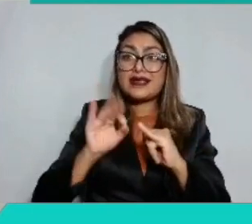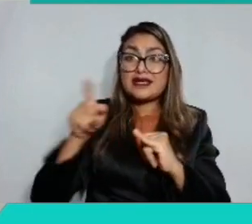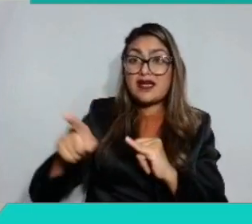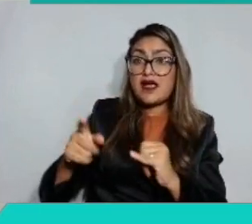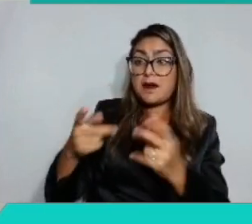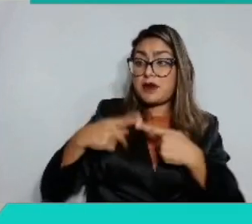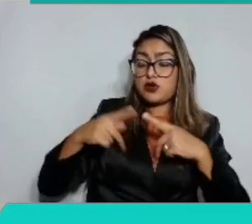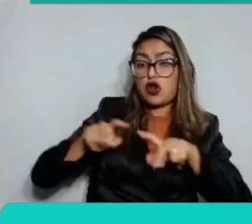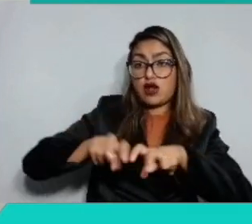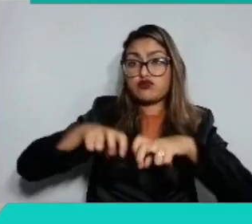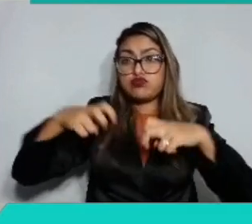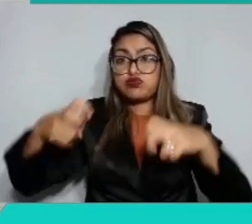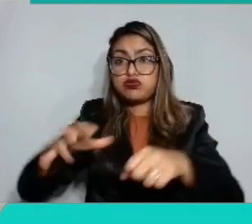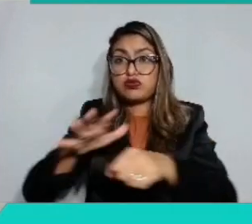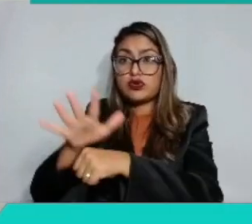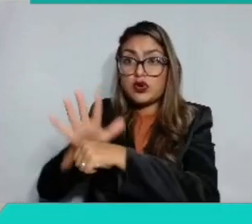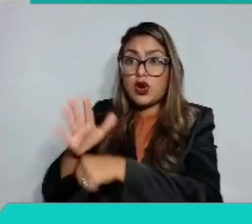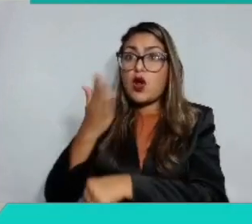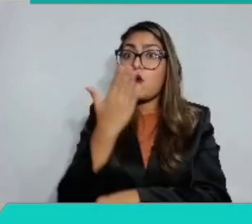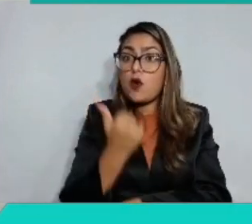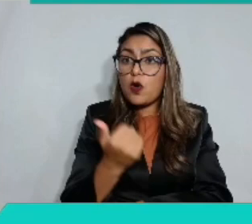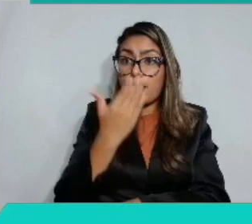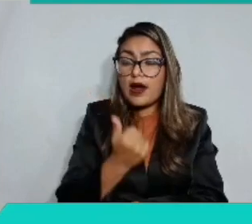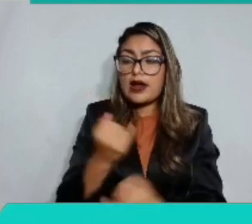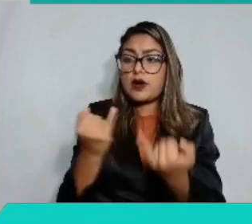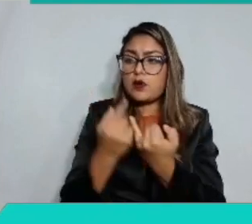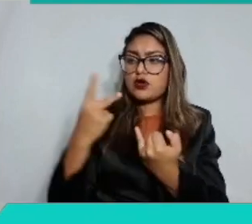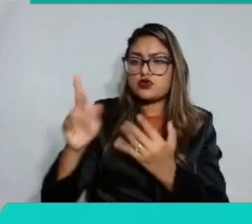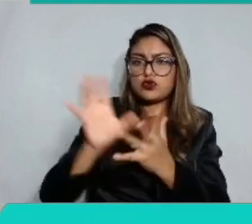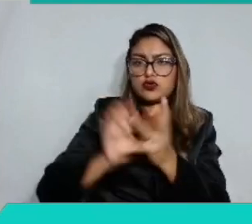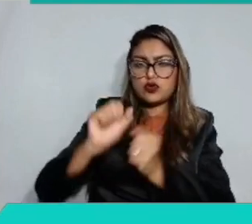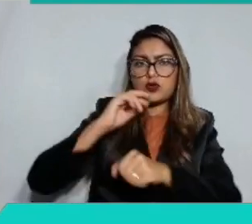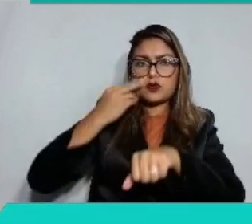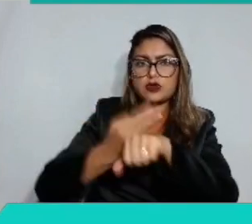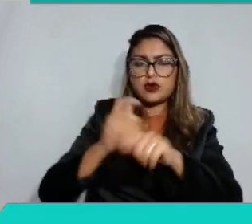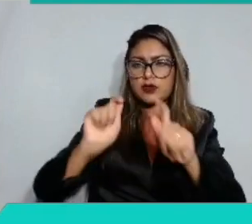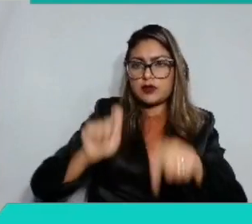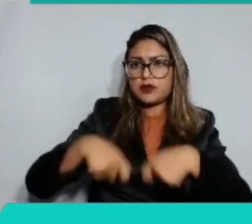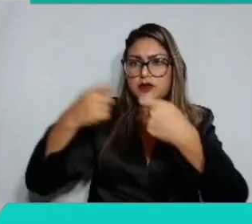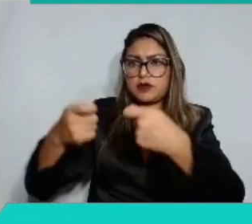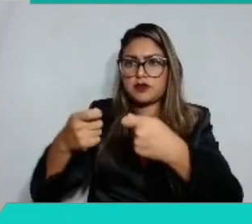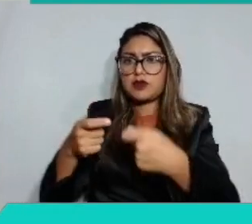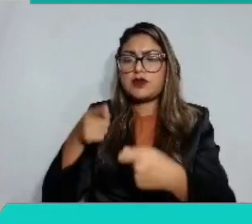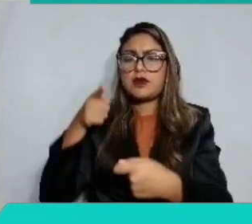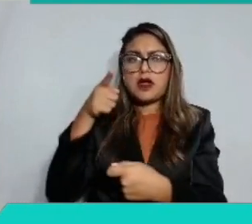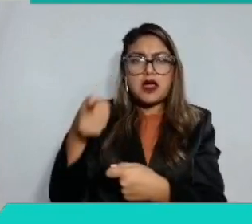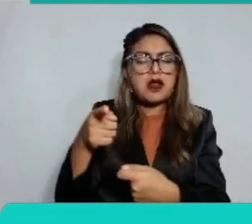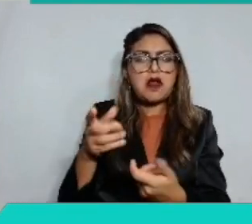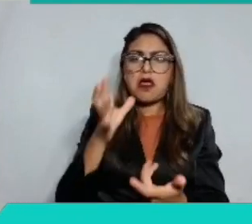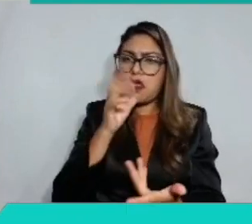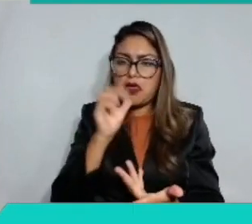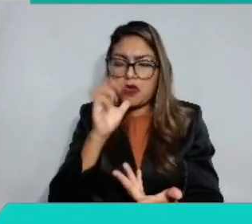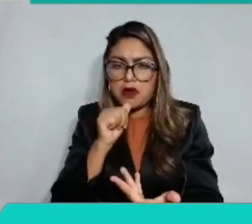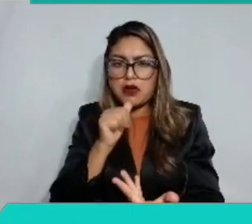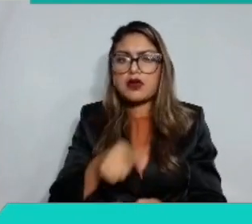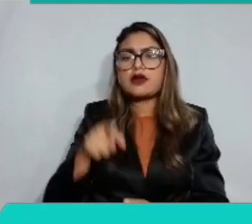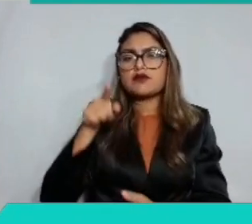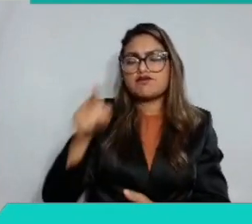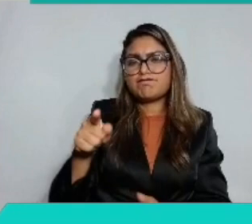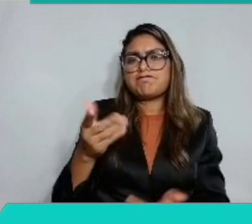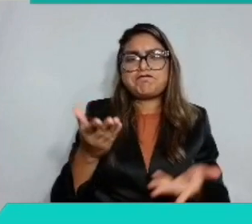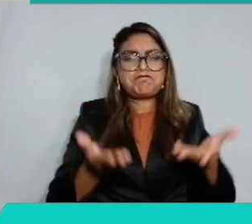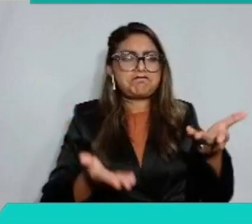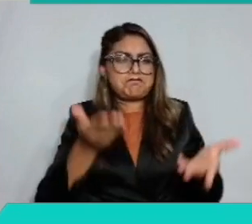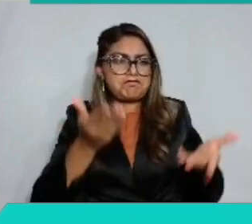funciones constitucionales afecta el sistema de equilibrios que hemos construido y digo hemos Porque